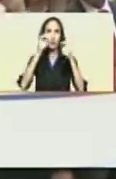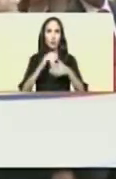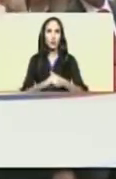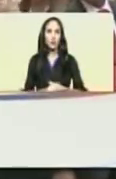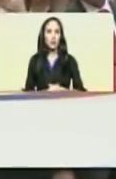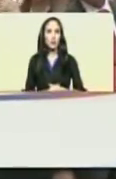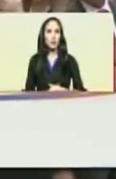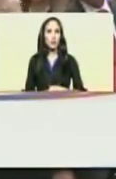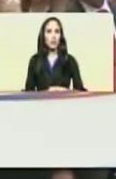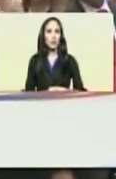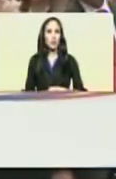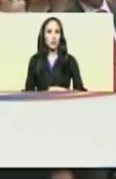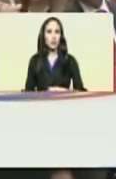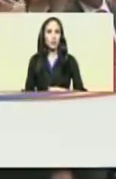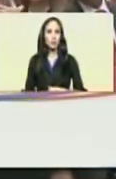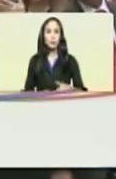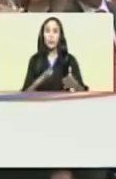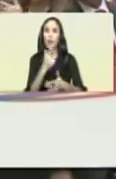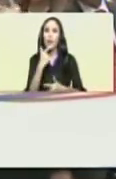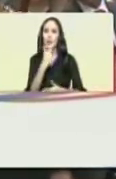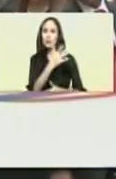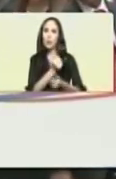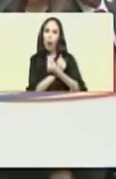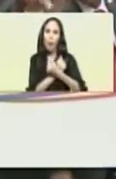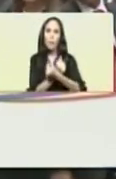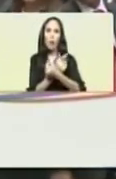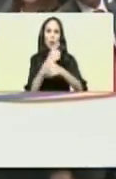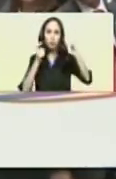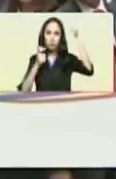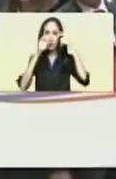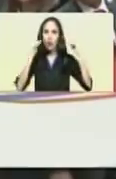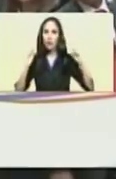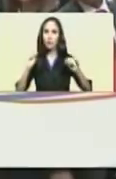y decimos con amor se define